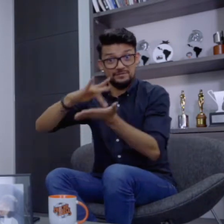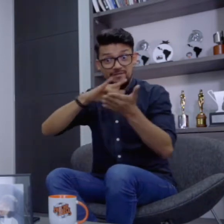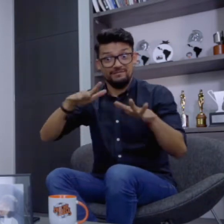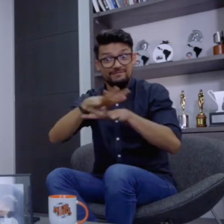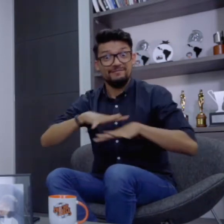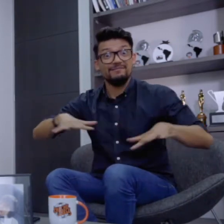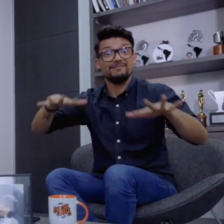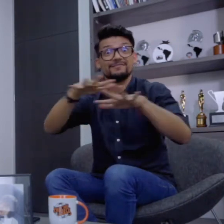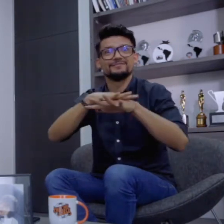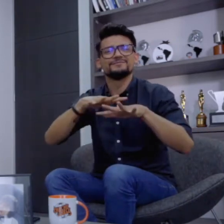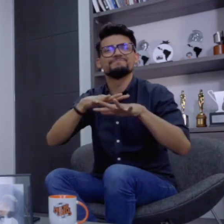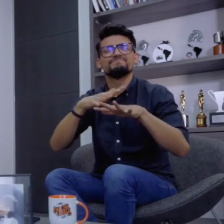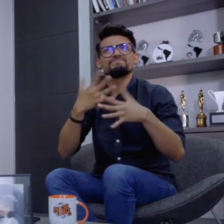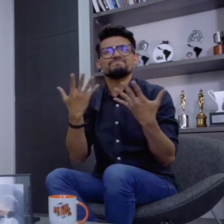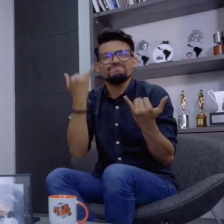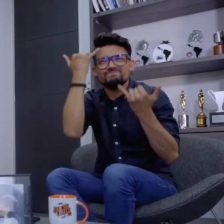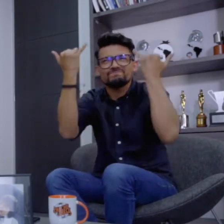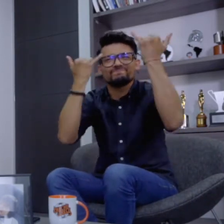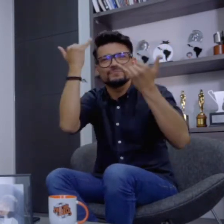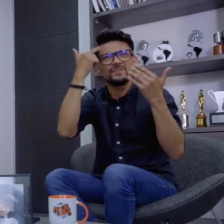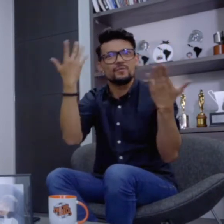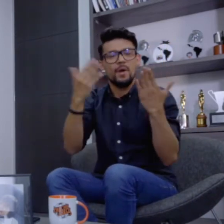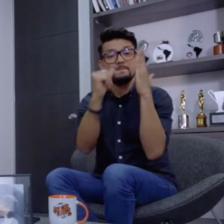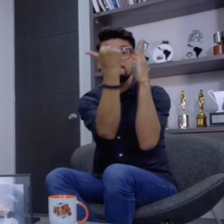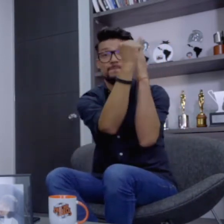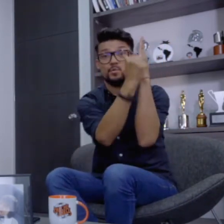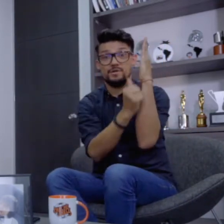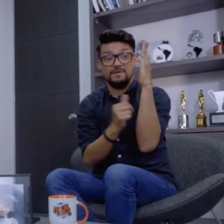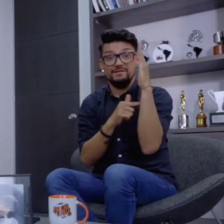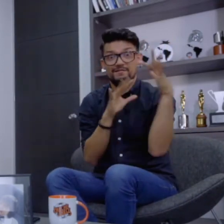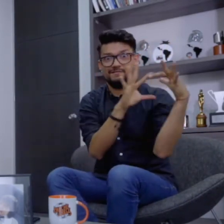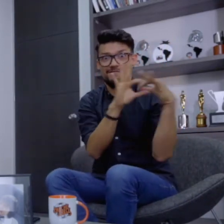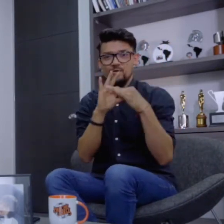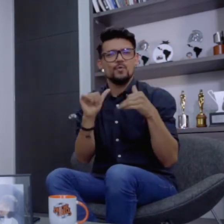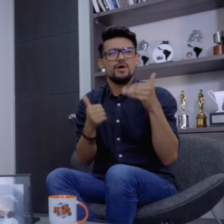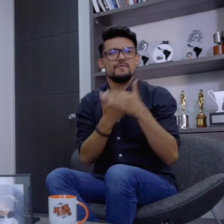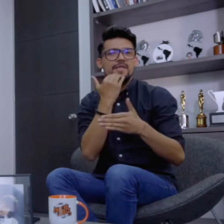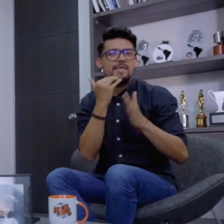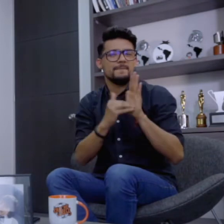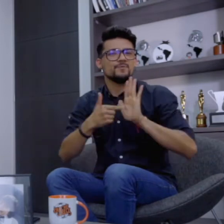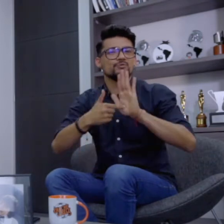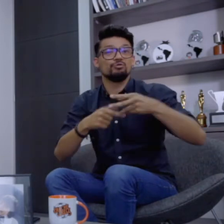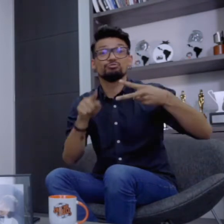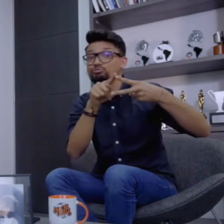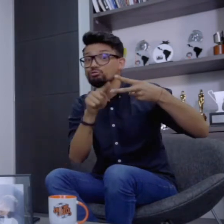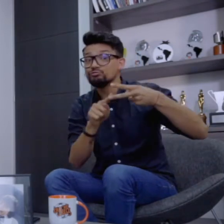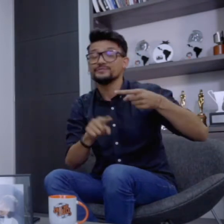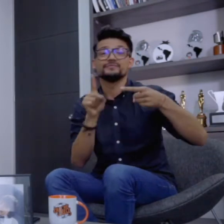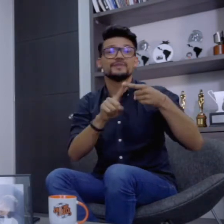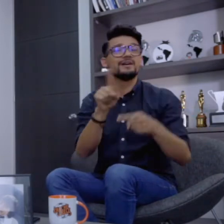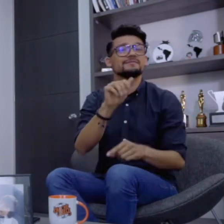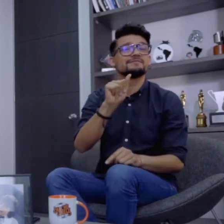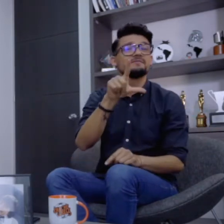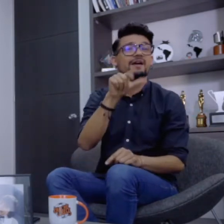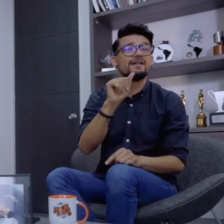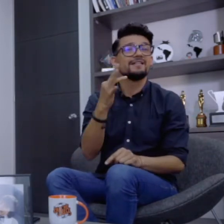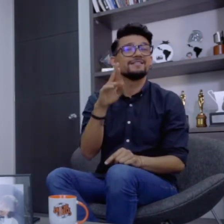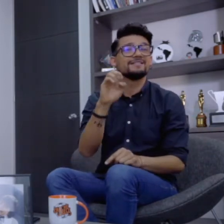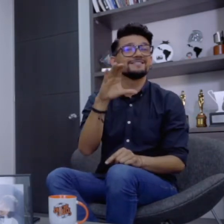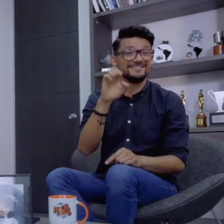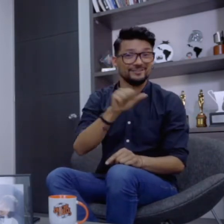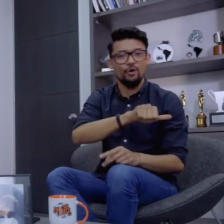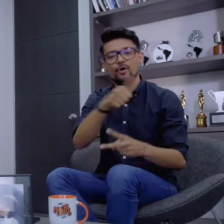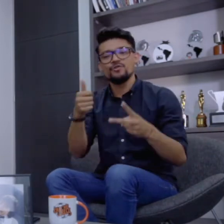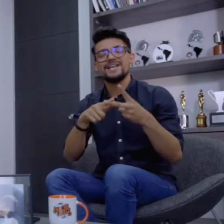Precisamente gracias a la participación de las audiencias en tiempos de pandemia, en la programación de nuestro canal se abrieron nuevos